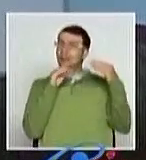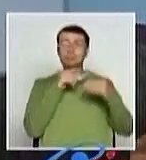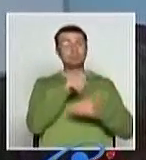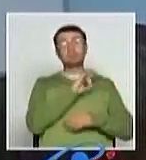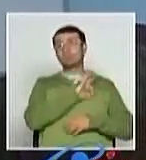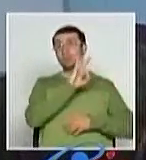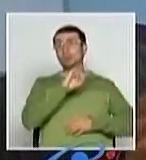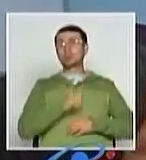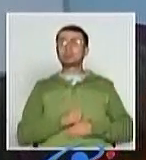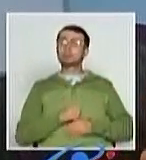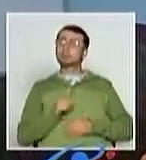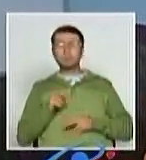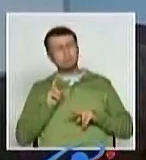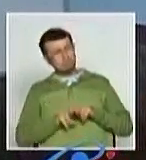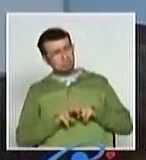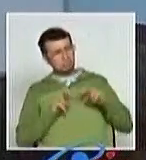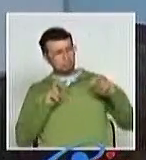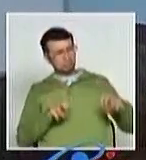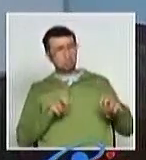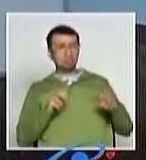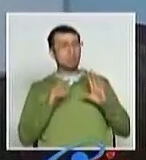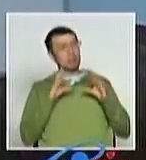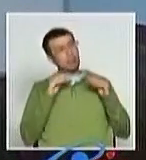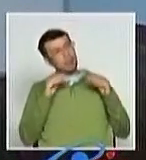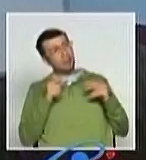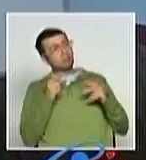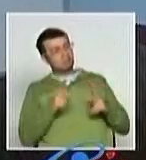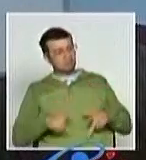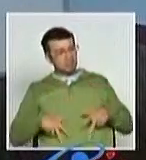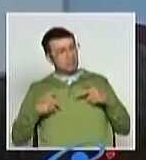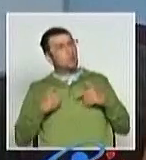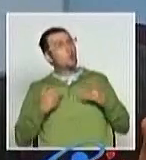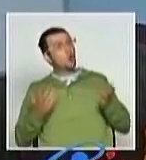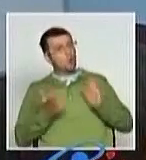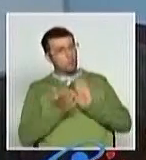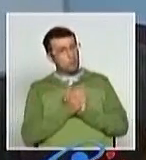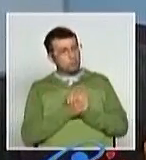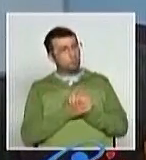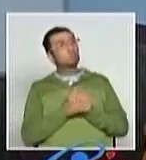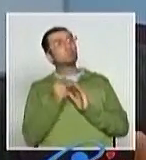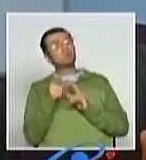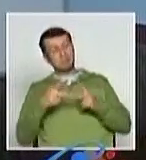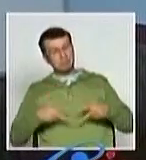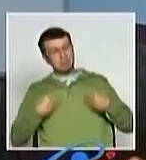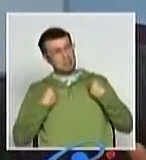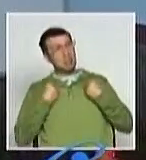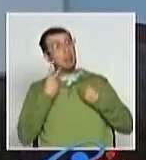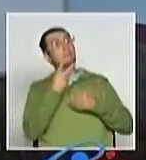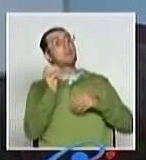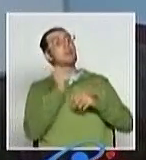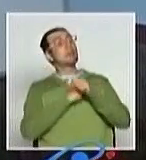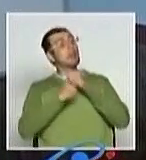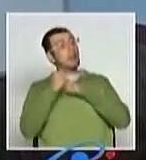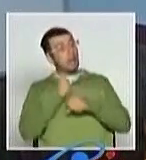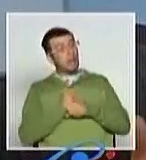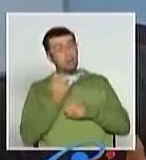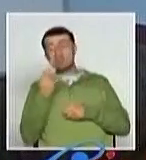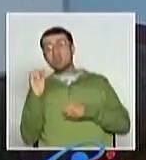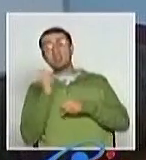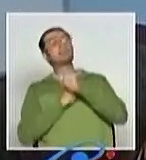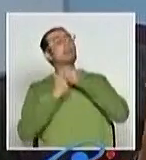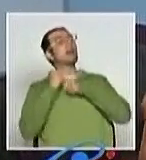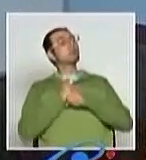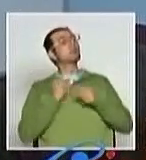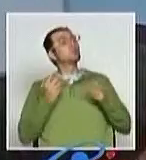comencé yo a hacer la historia de vida esan mesis Bueno cuénteme de su vida desde hace 20 años 30 años comenzó la